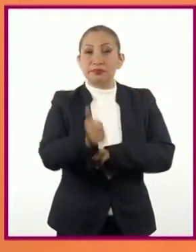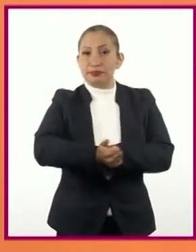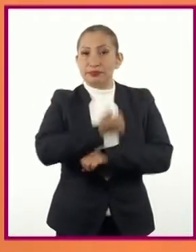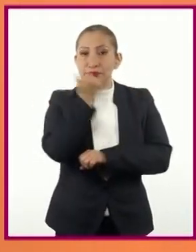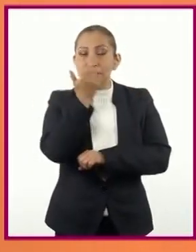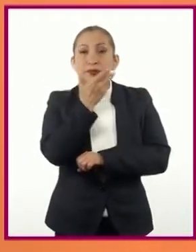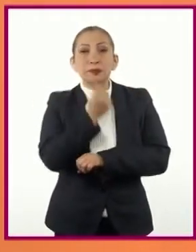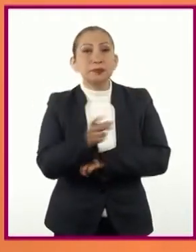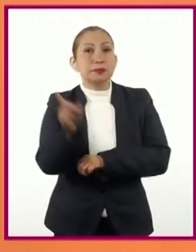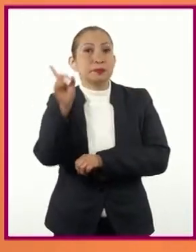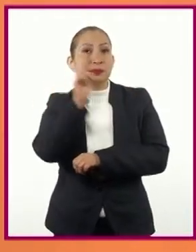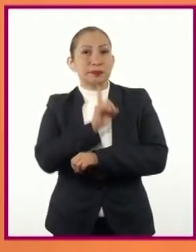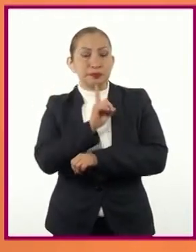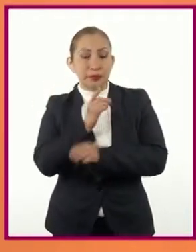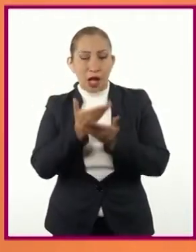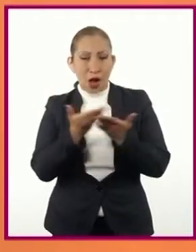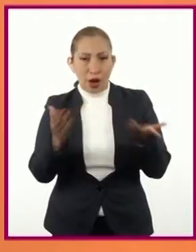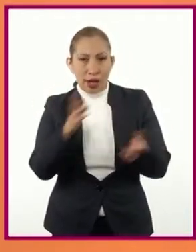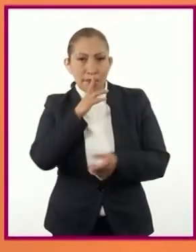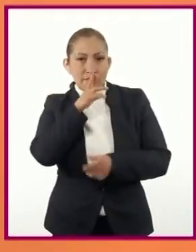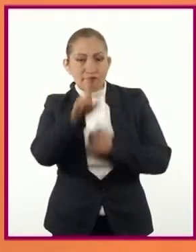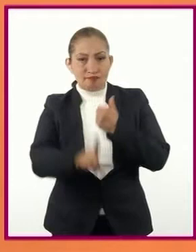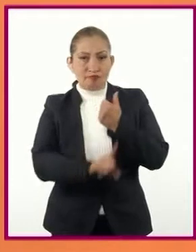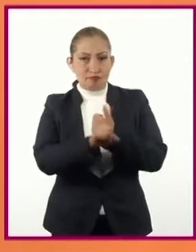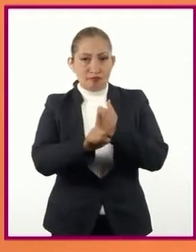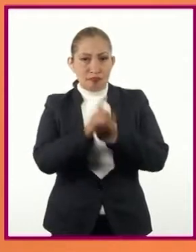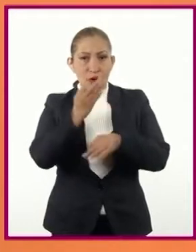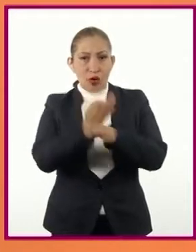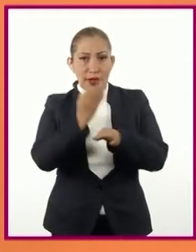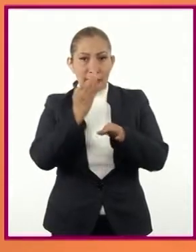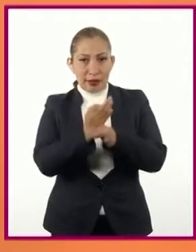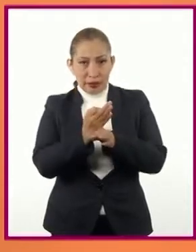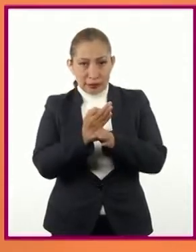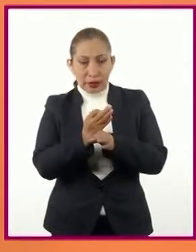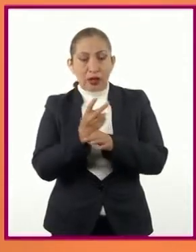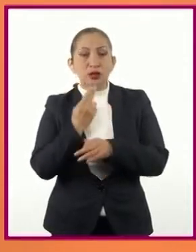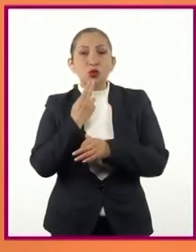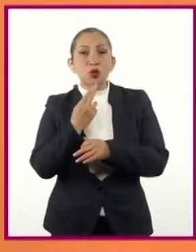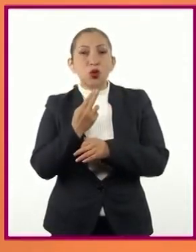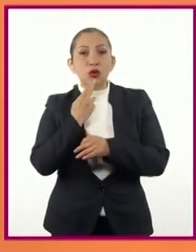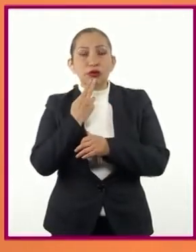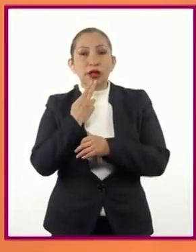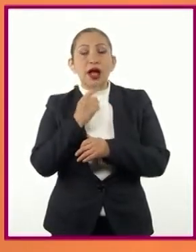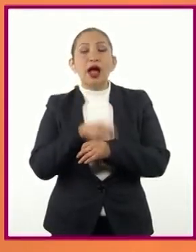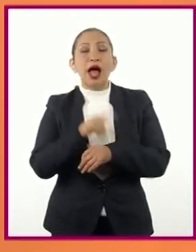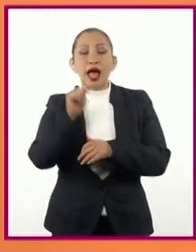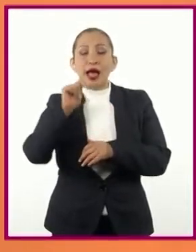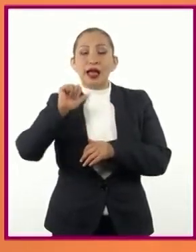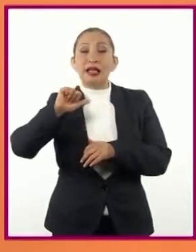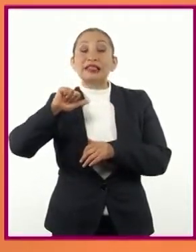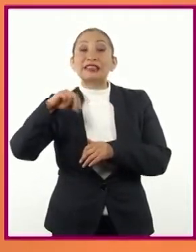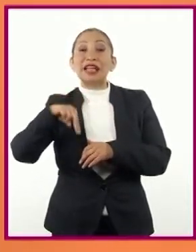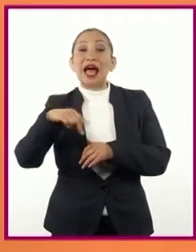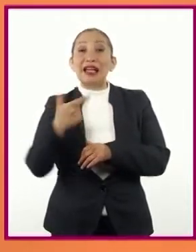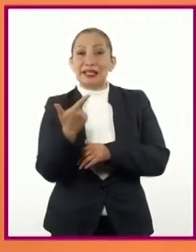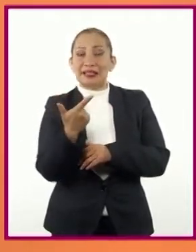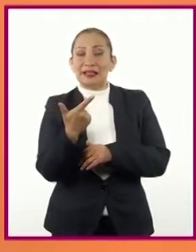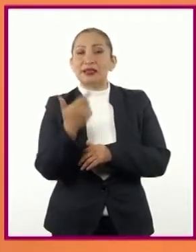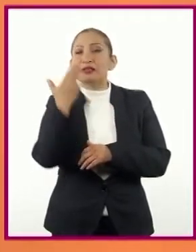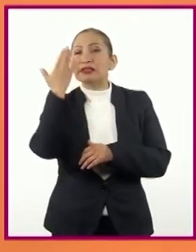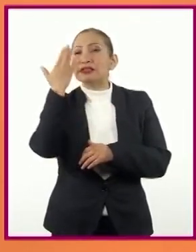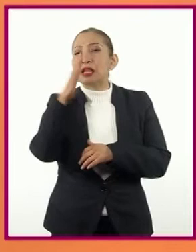y alumnos, vamos a resolver problemas en los que se utilice la función tangente y así